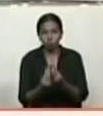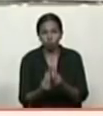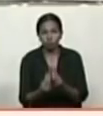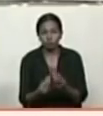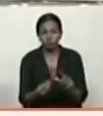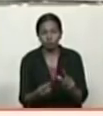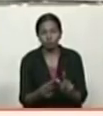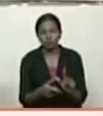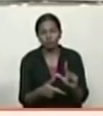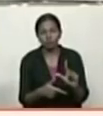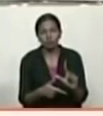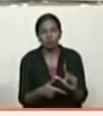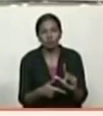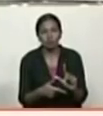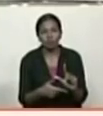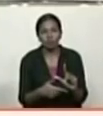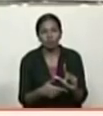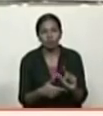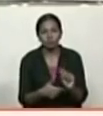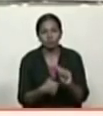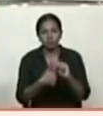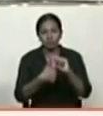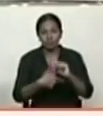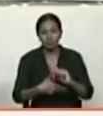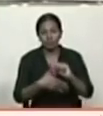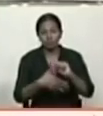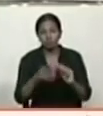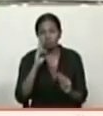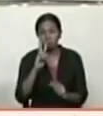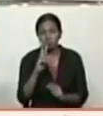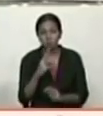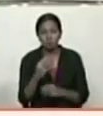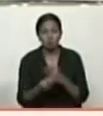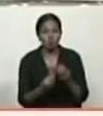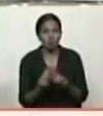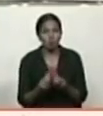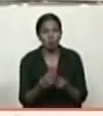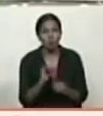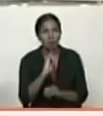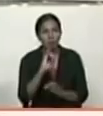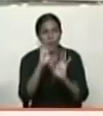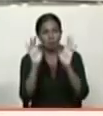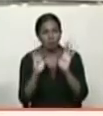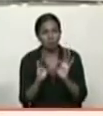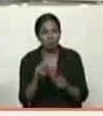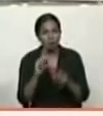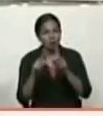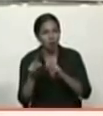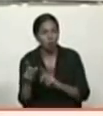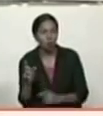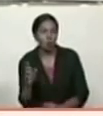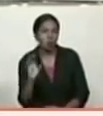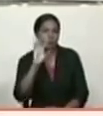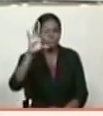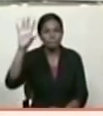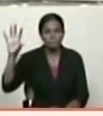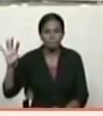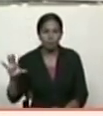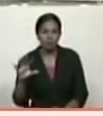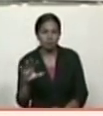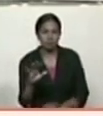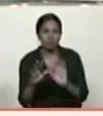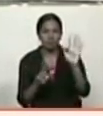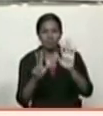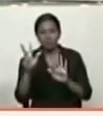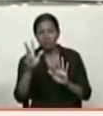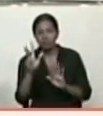África, ya Telesur está transmitiendo o al aire en varios países, también en 13 países